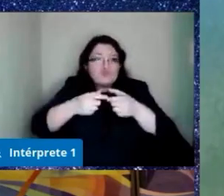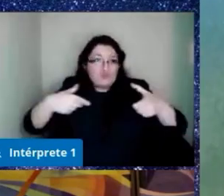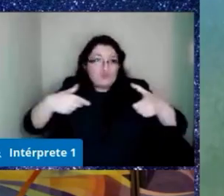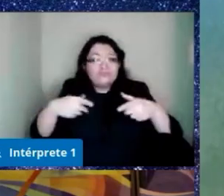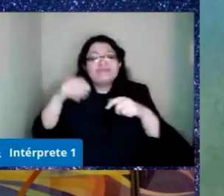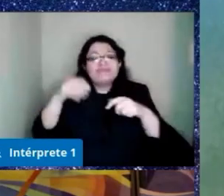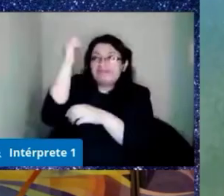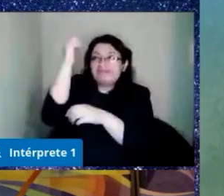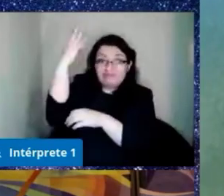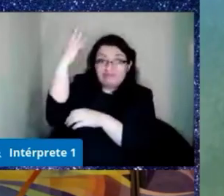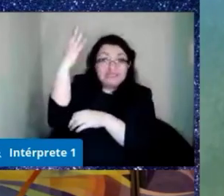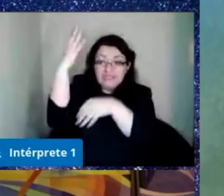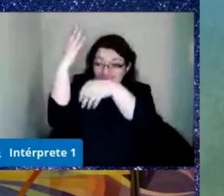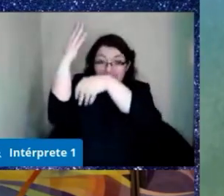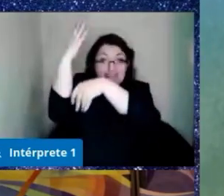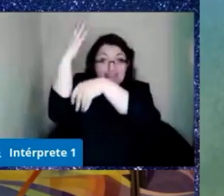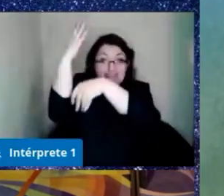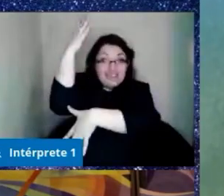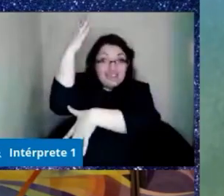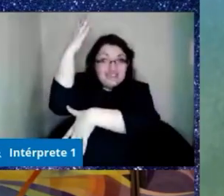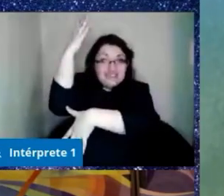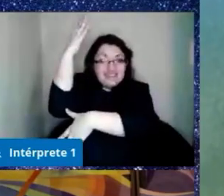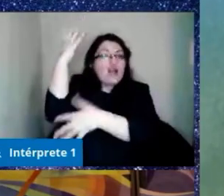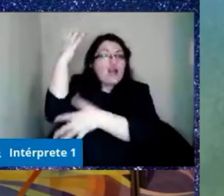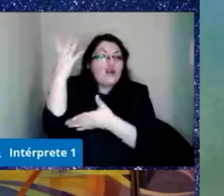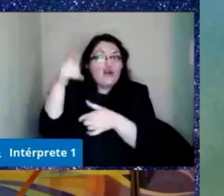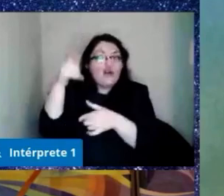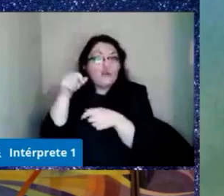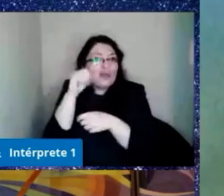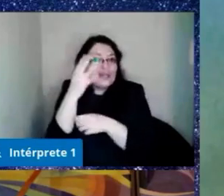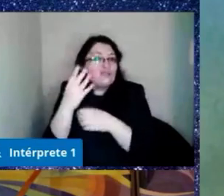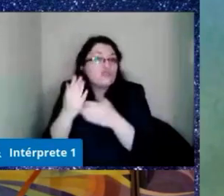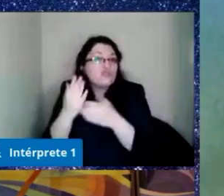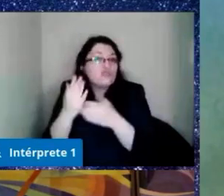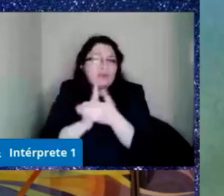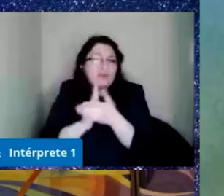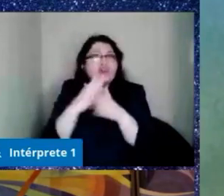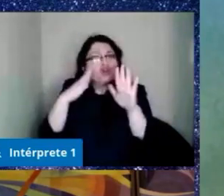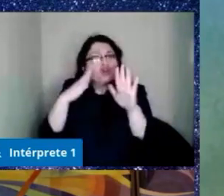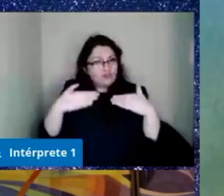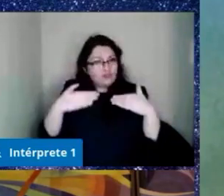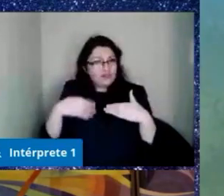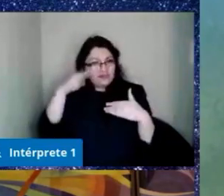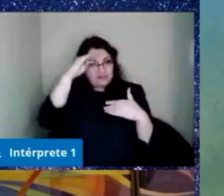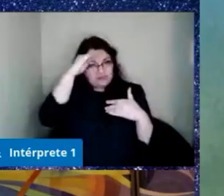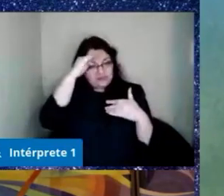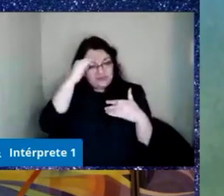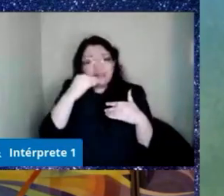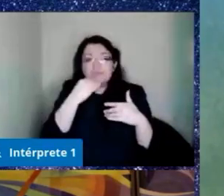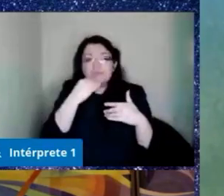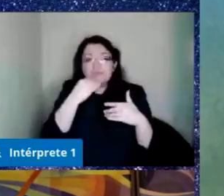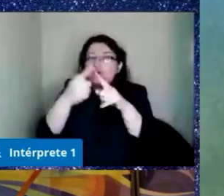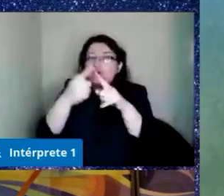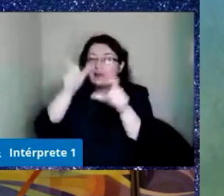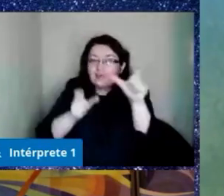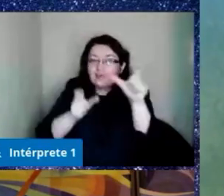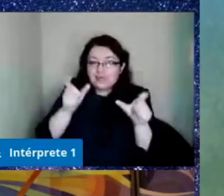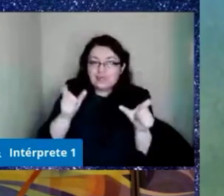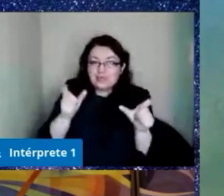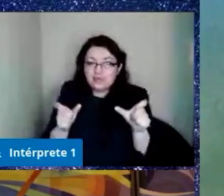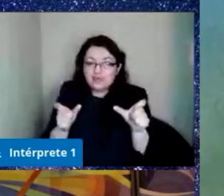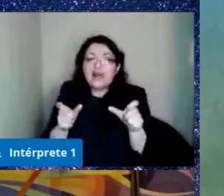raíces de este árbol, la forma en cómo nace, por lo menos lo que me pasó a mí y lo que he visto que les ha pasado a otras personas de